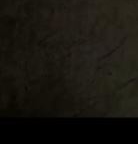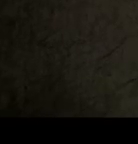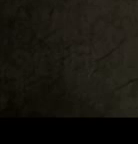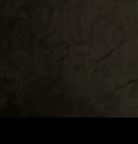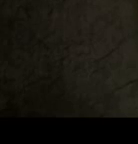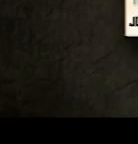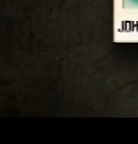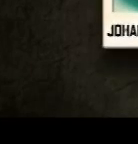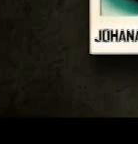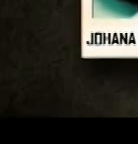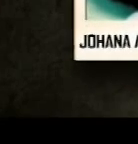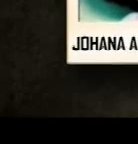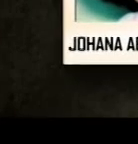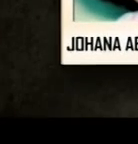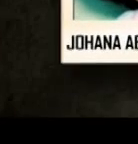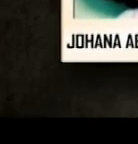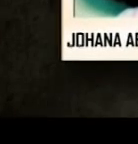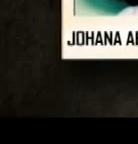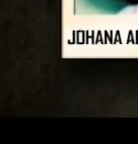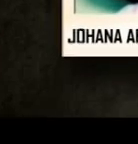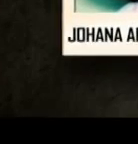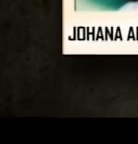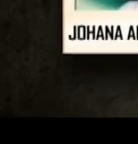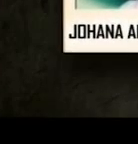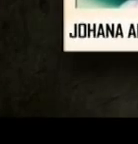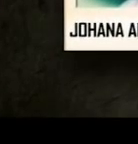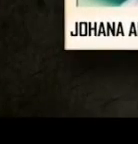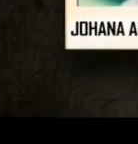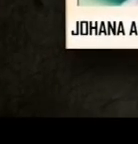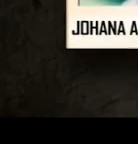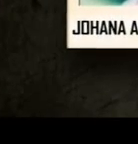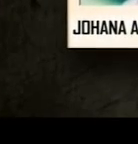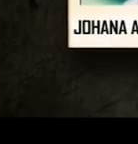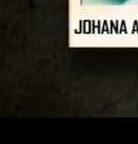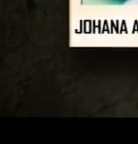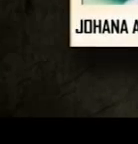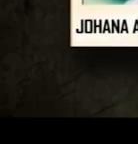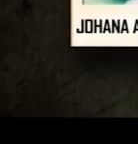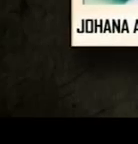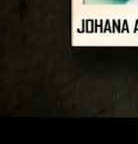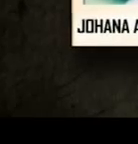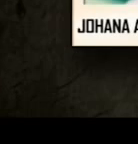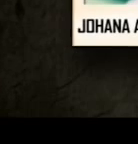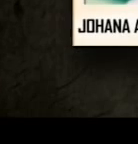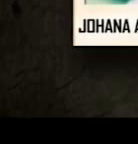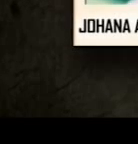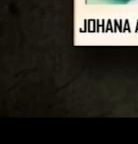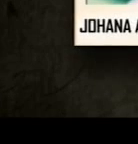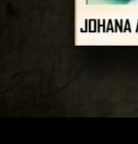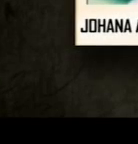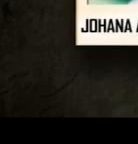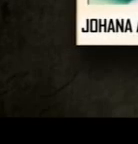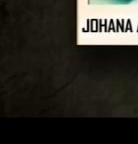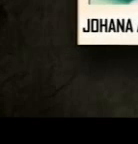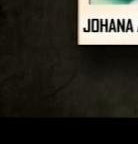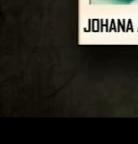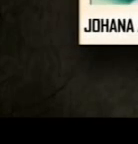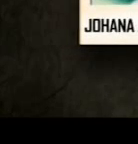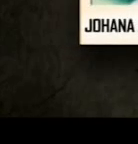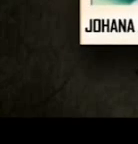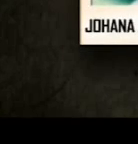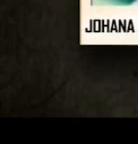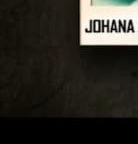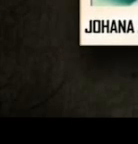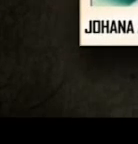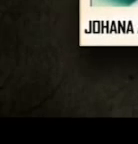Joana Abigail Barreno Mariño. Desapareció el 12 de julio del 2010 en Riobamba, Chimborazo.